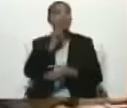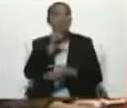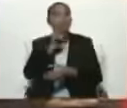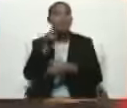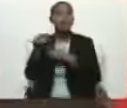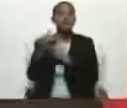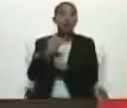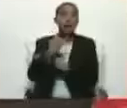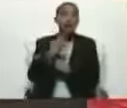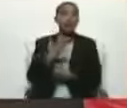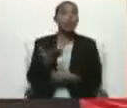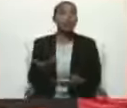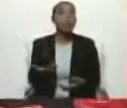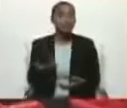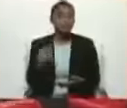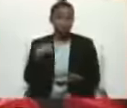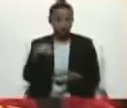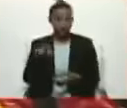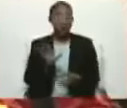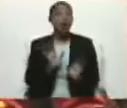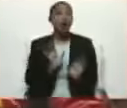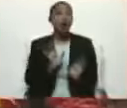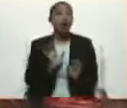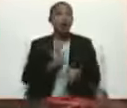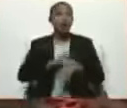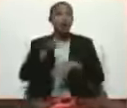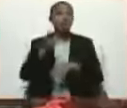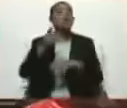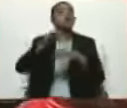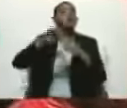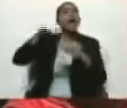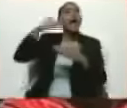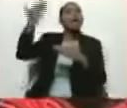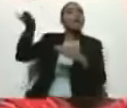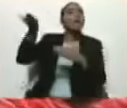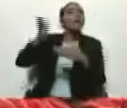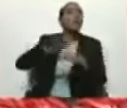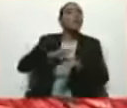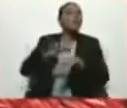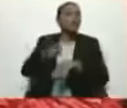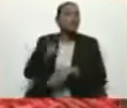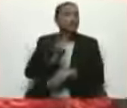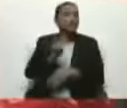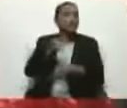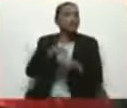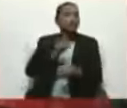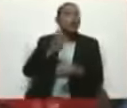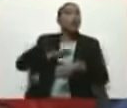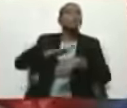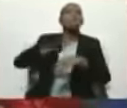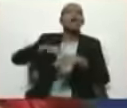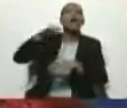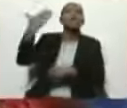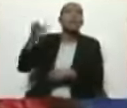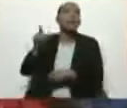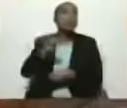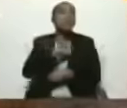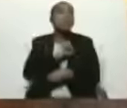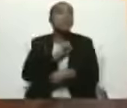Pues tienen la piel débil, no están hechos para esto. No están hechos para esto, para esta batalla no están hechos,